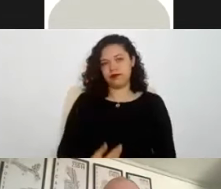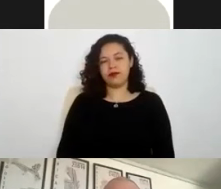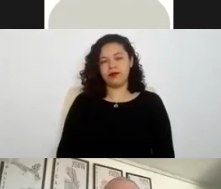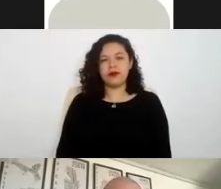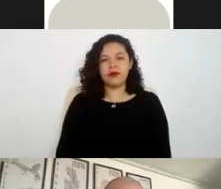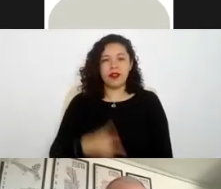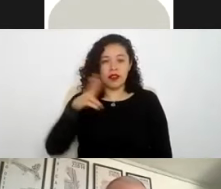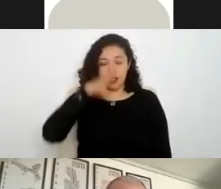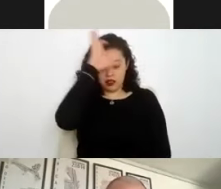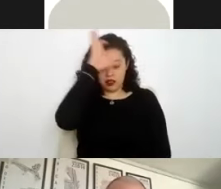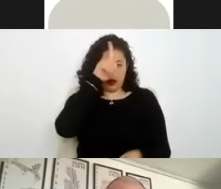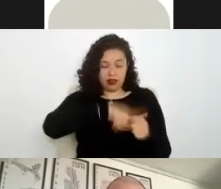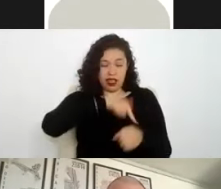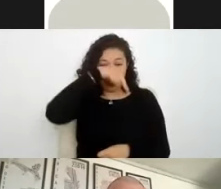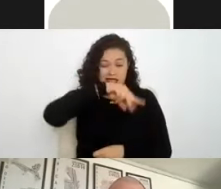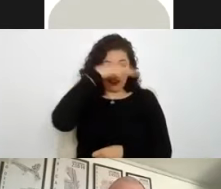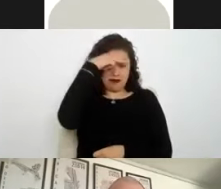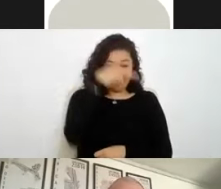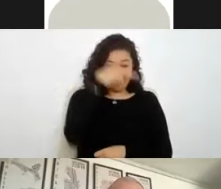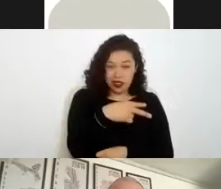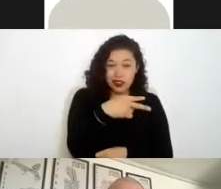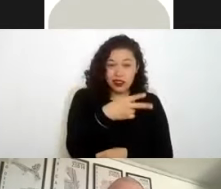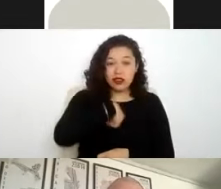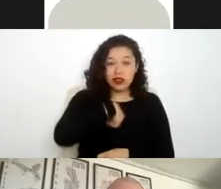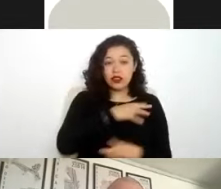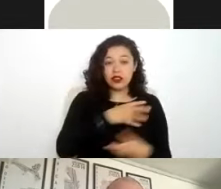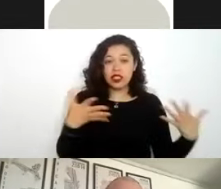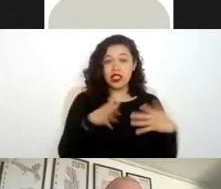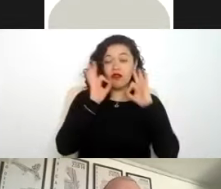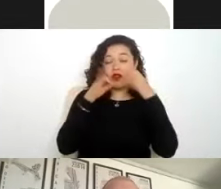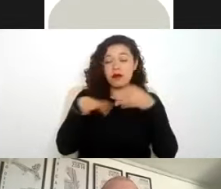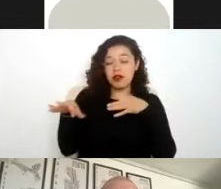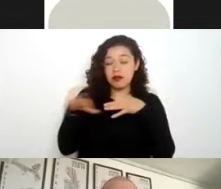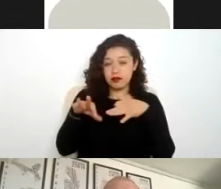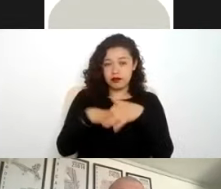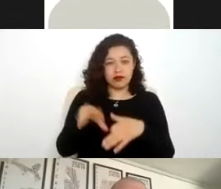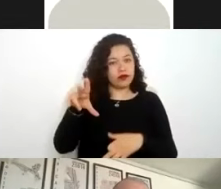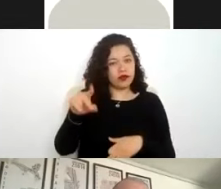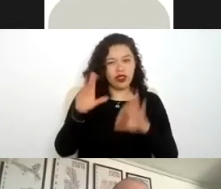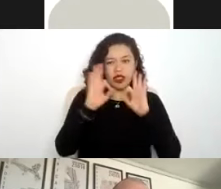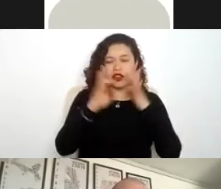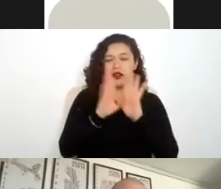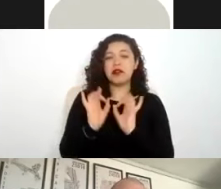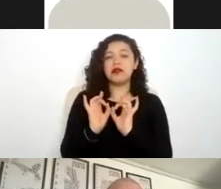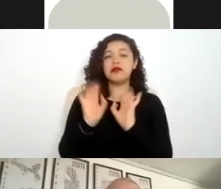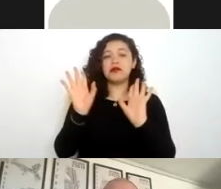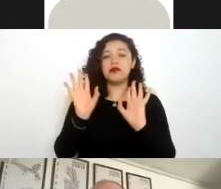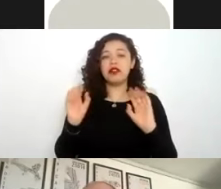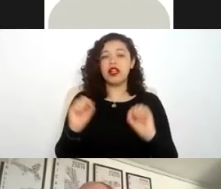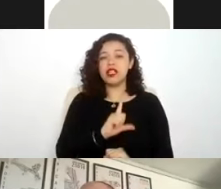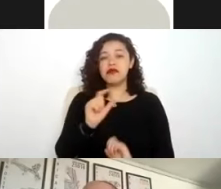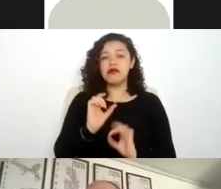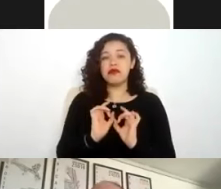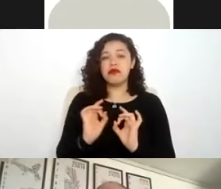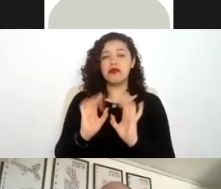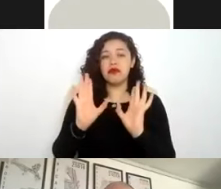culturalmente en nuestro país no lo hacemos de manera recurrente, lo hacemos de manera esporádica y lo hacemos de manera